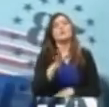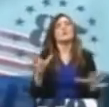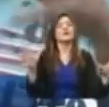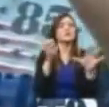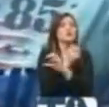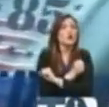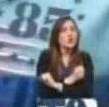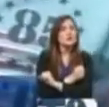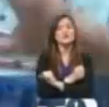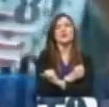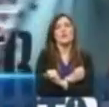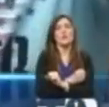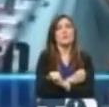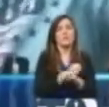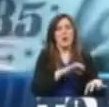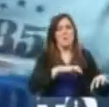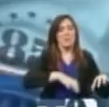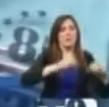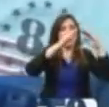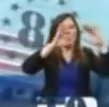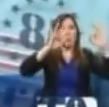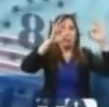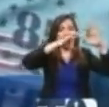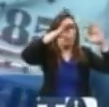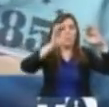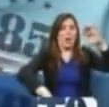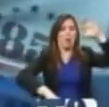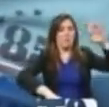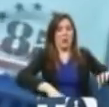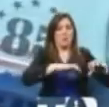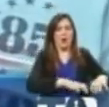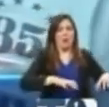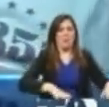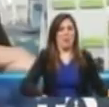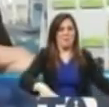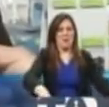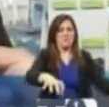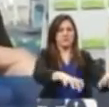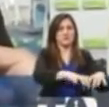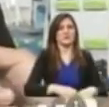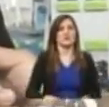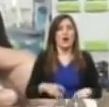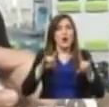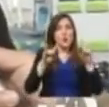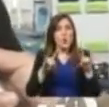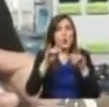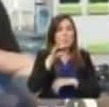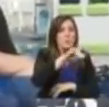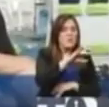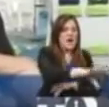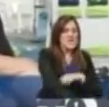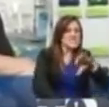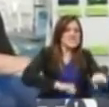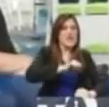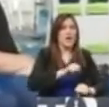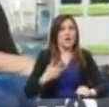noche se pone, como ya se llena tanto, ya afuera ponen todo afuerita. Los perros también vienen, toca a uno estar